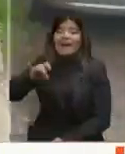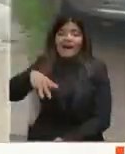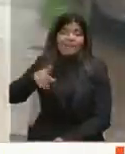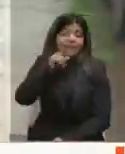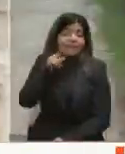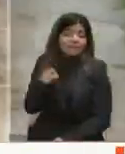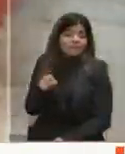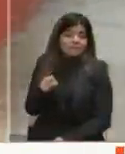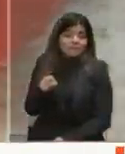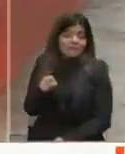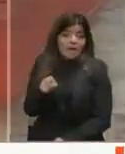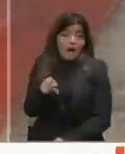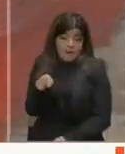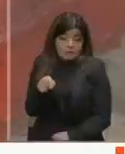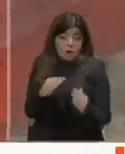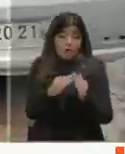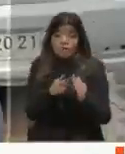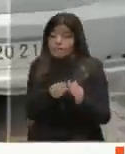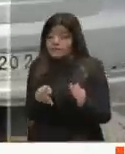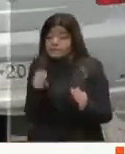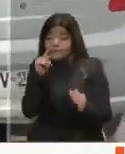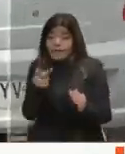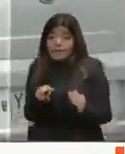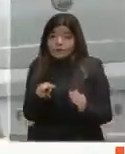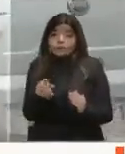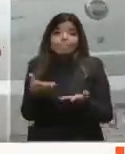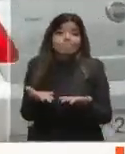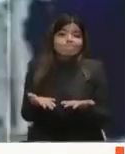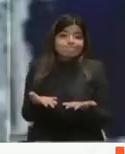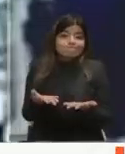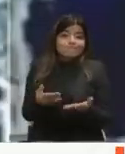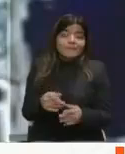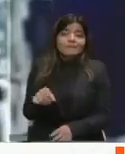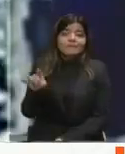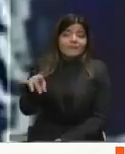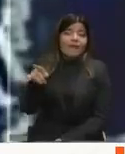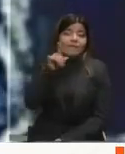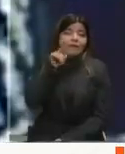un, entre comillas, vecino de esos que nadie quiere tener.